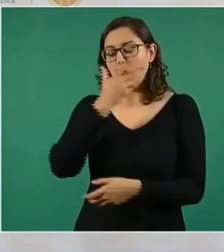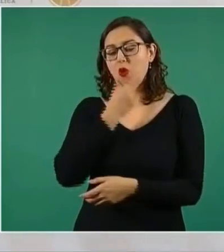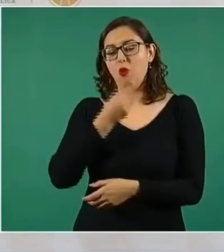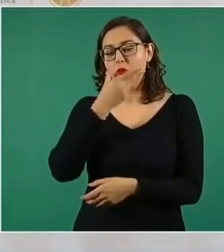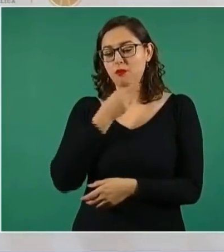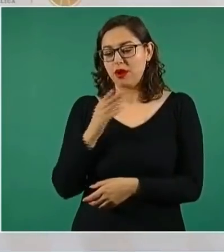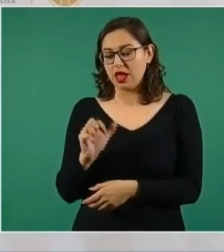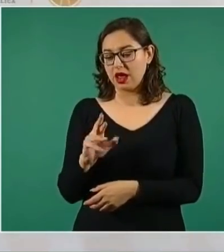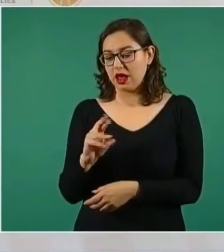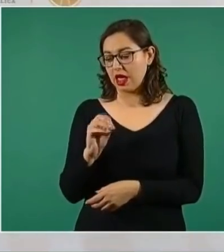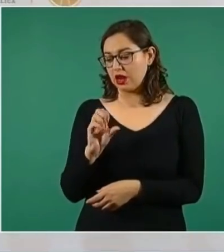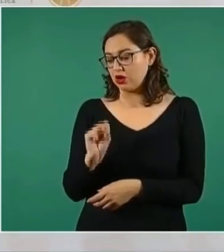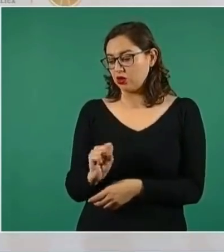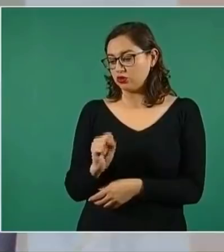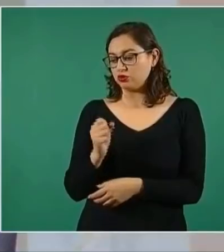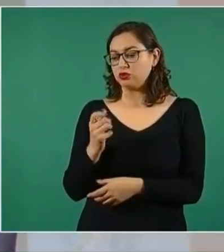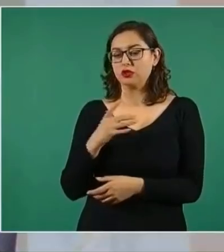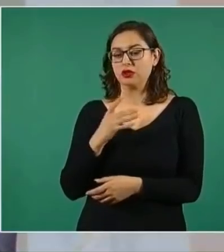da tristeza,